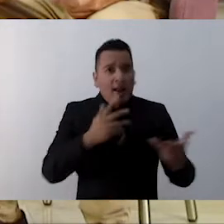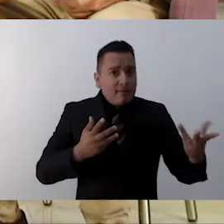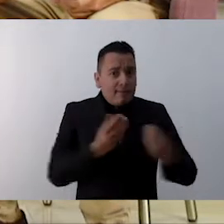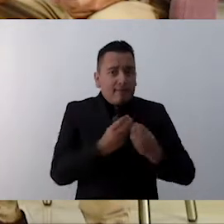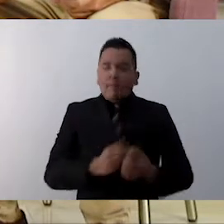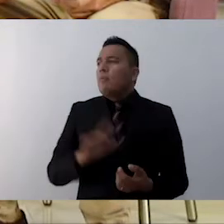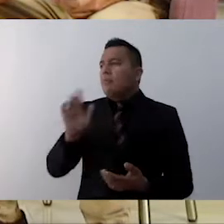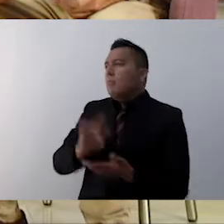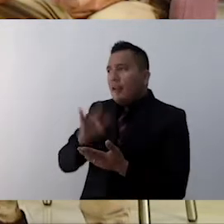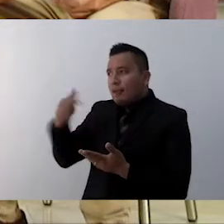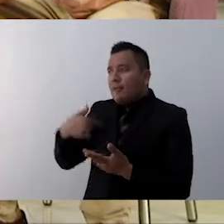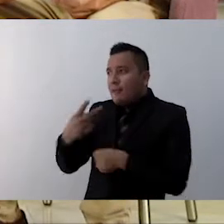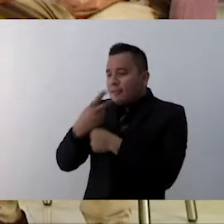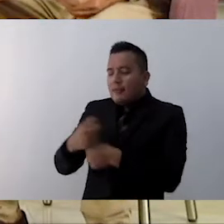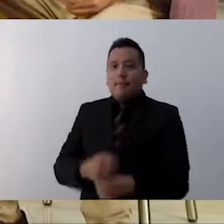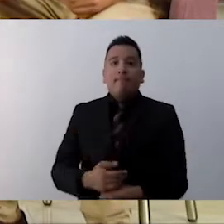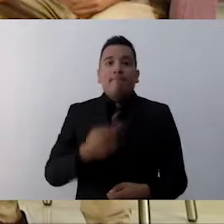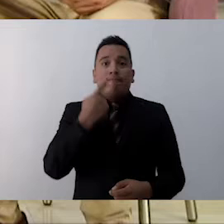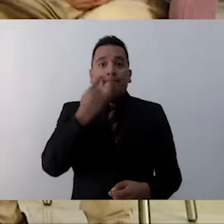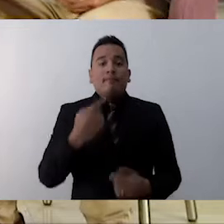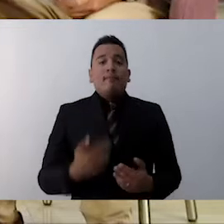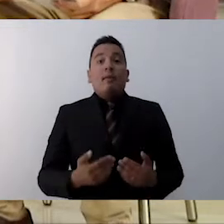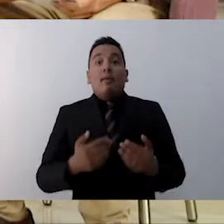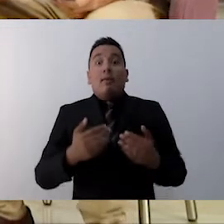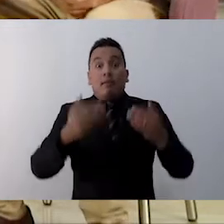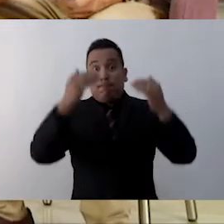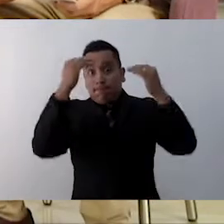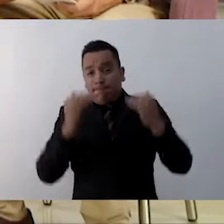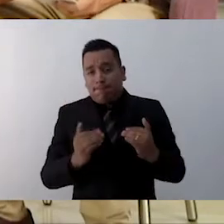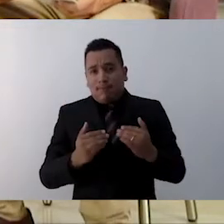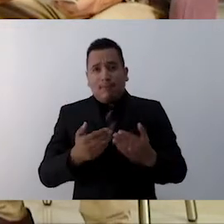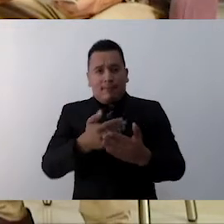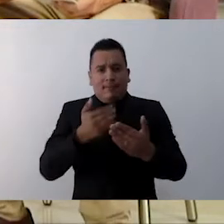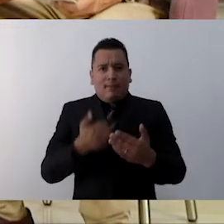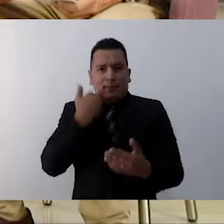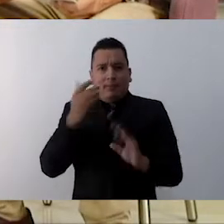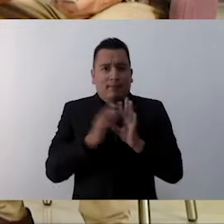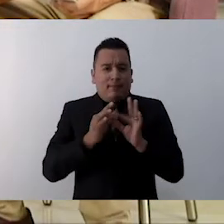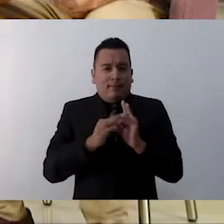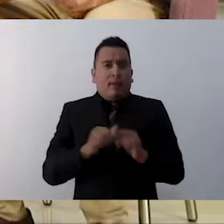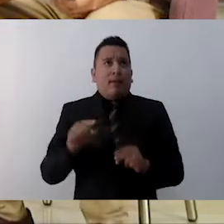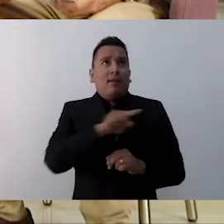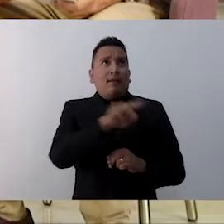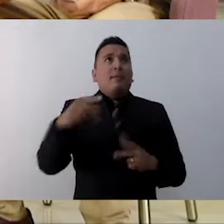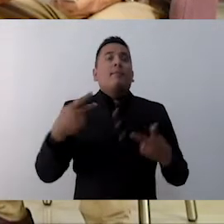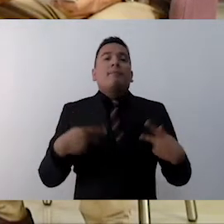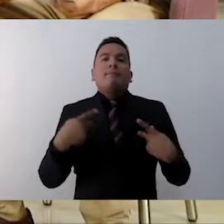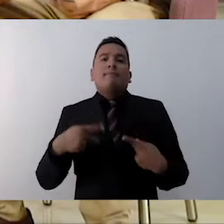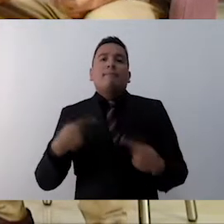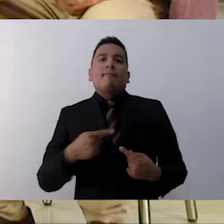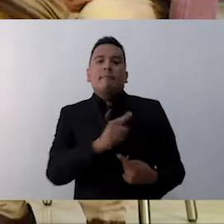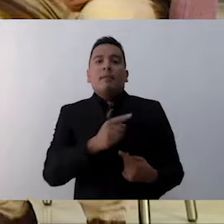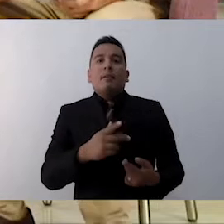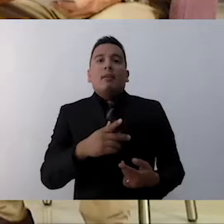doctor. Al contrario, Juan Carlos, buenas tardes. Gracias por la invitación. Antes de pasar ya al fondo, permítame para el auditorio que